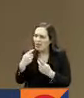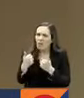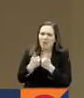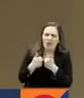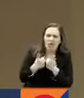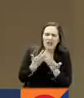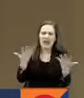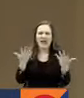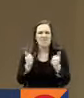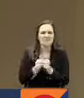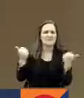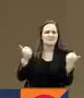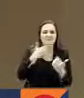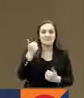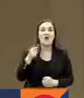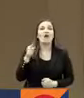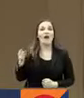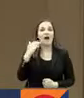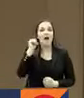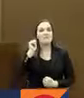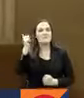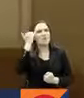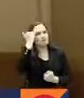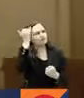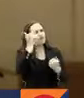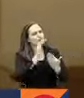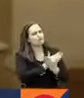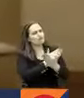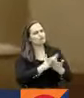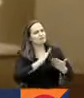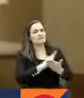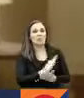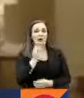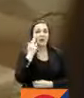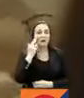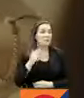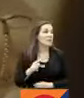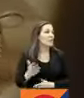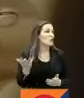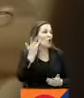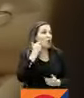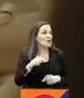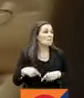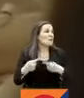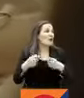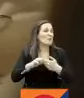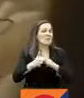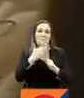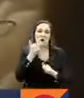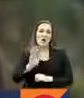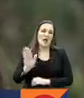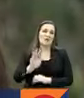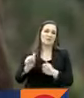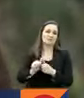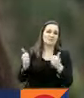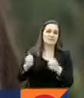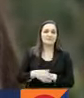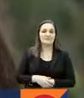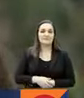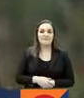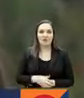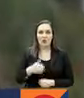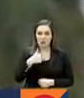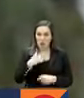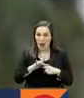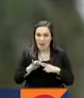discográfico inspirado en esas relaciones sentimentales que se vuelven monótonas y es mejor decir adiós. Que si me